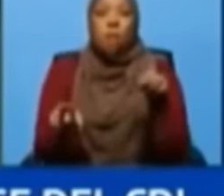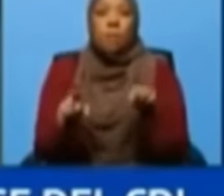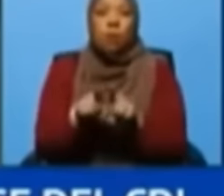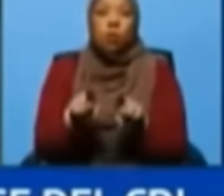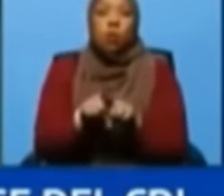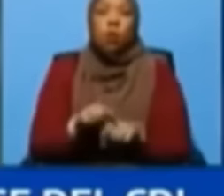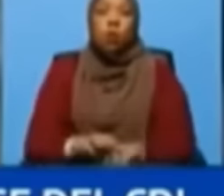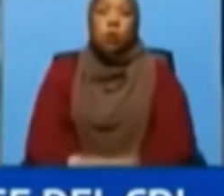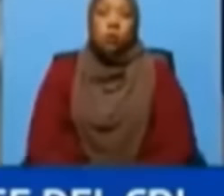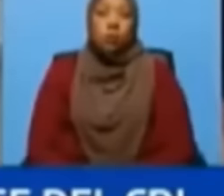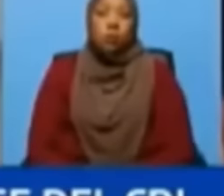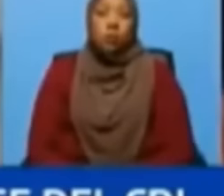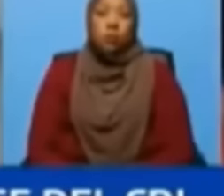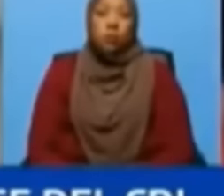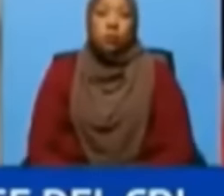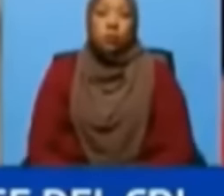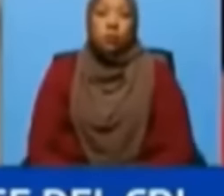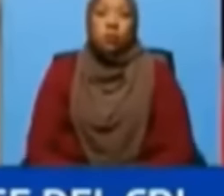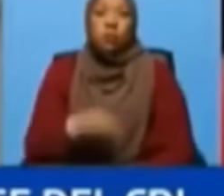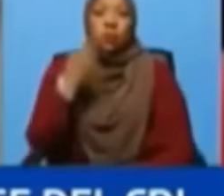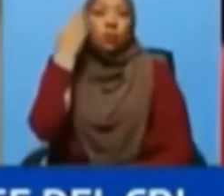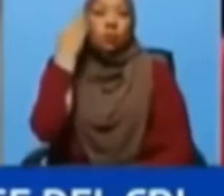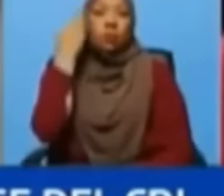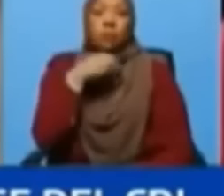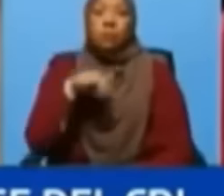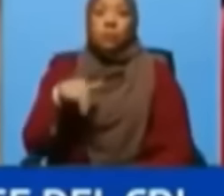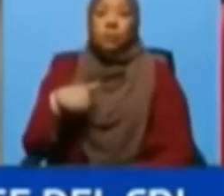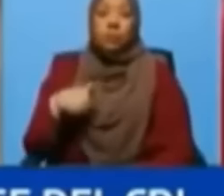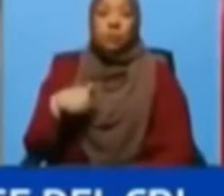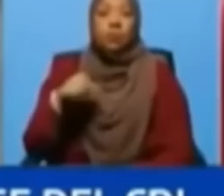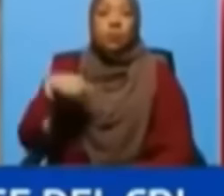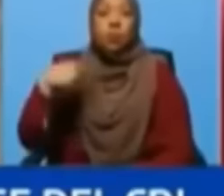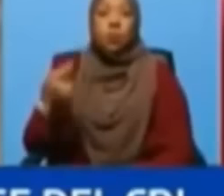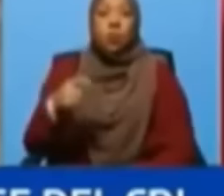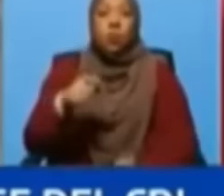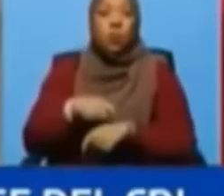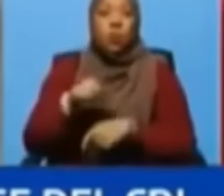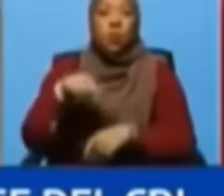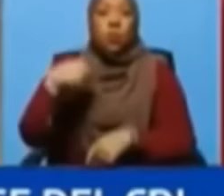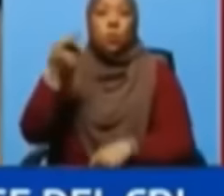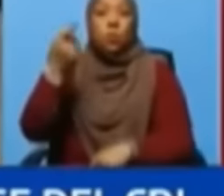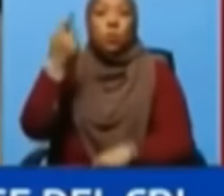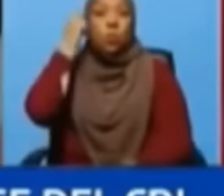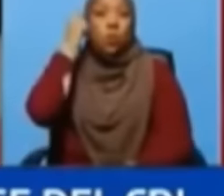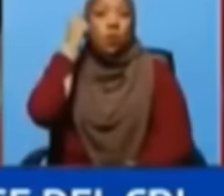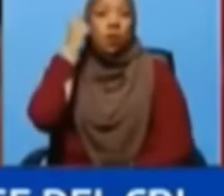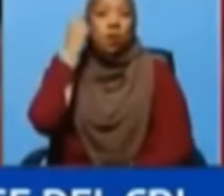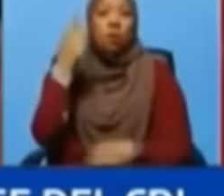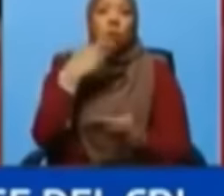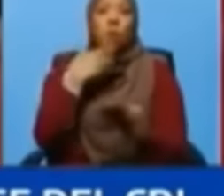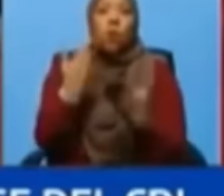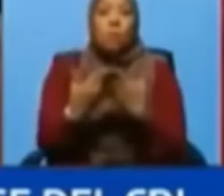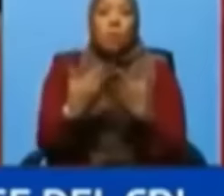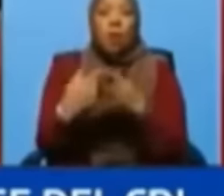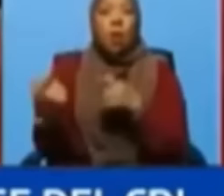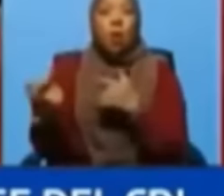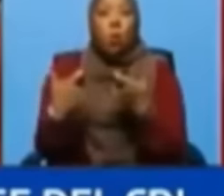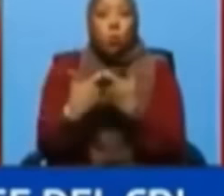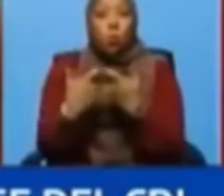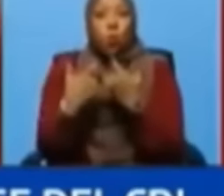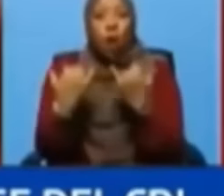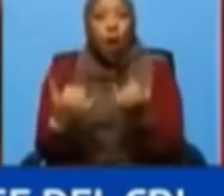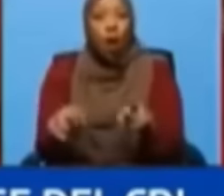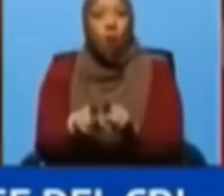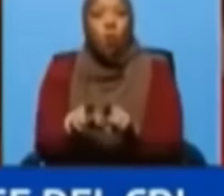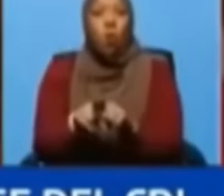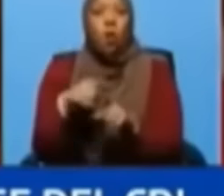hacer ustedes van a saber en las próximas horas y en los próximos días los planes criminales que estamos